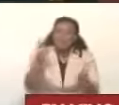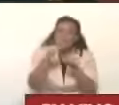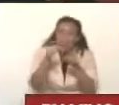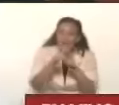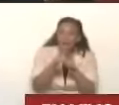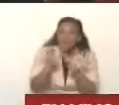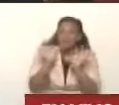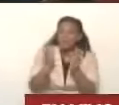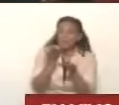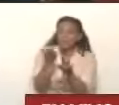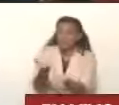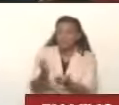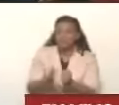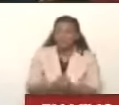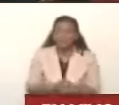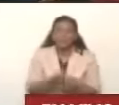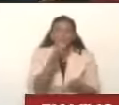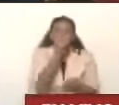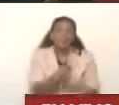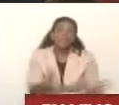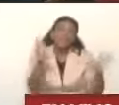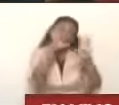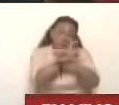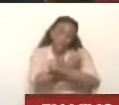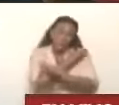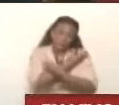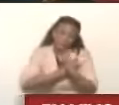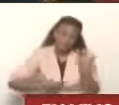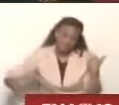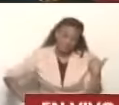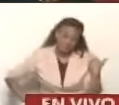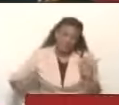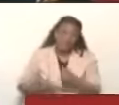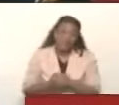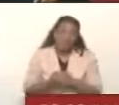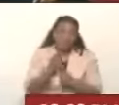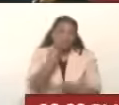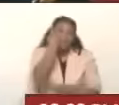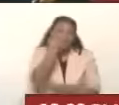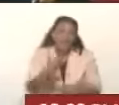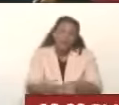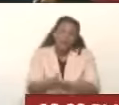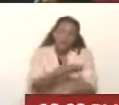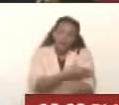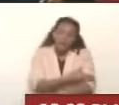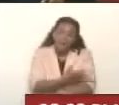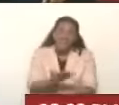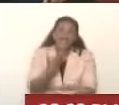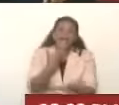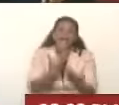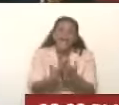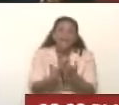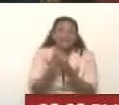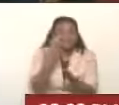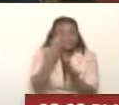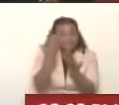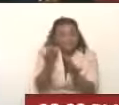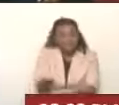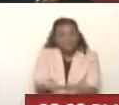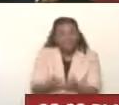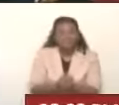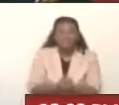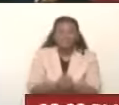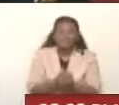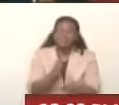palabras. Buenas noches, presidente. Bueno, primero, antes que nada, darle las gracias